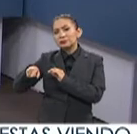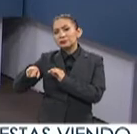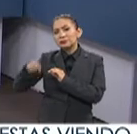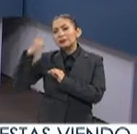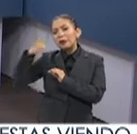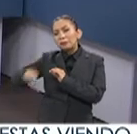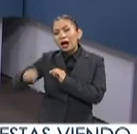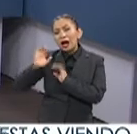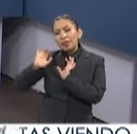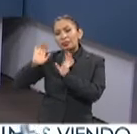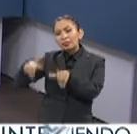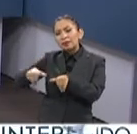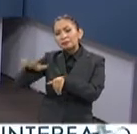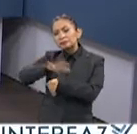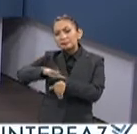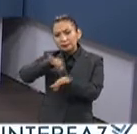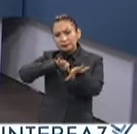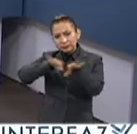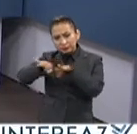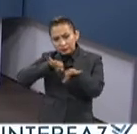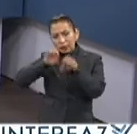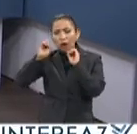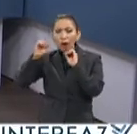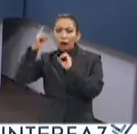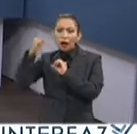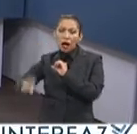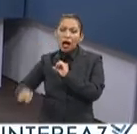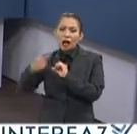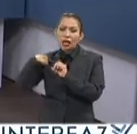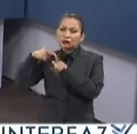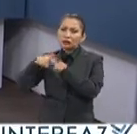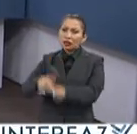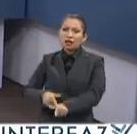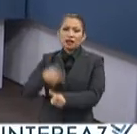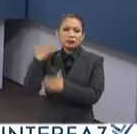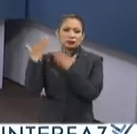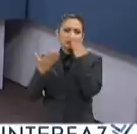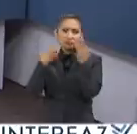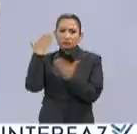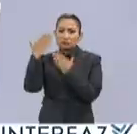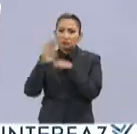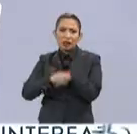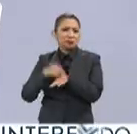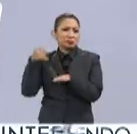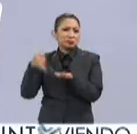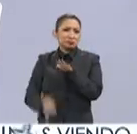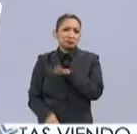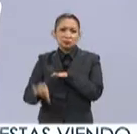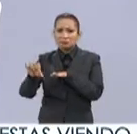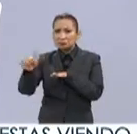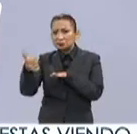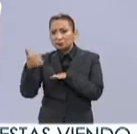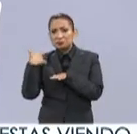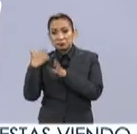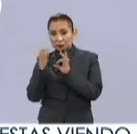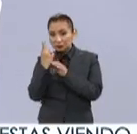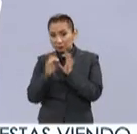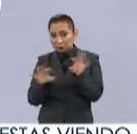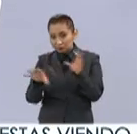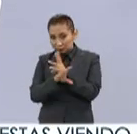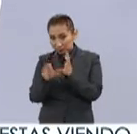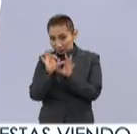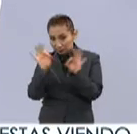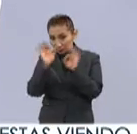ya sea para insertarse en el campo laboral o para continuar, ¿no?, su formación. Una parte importante de